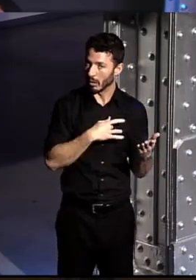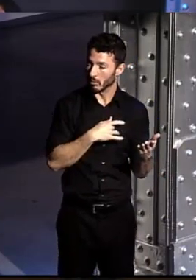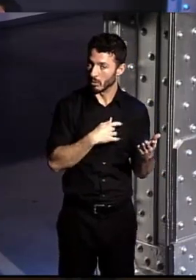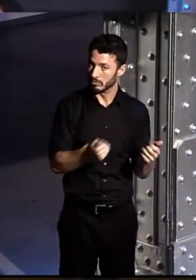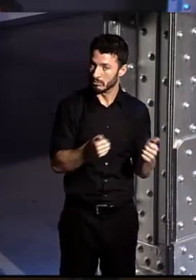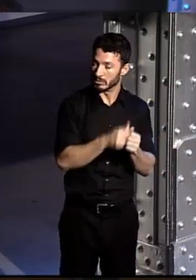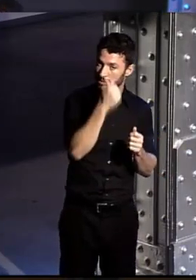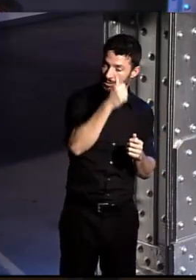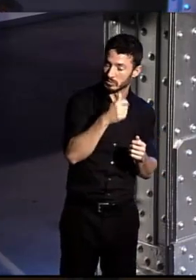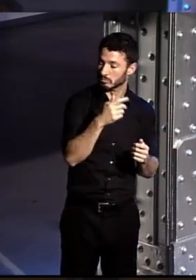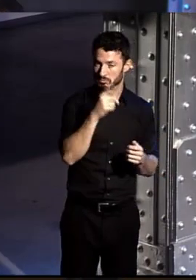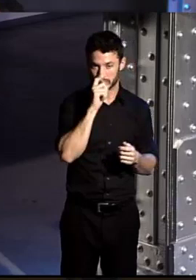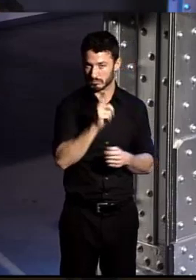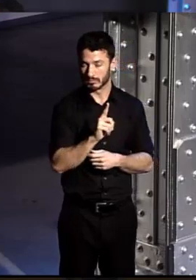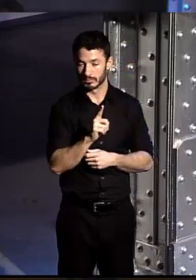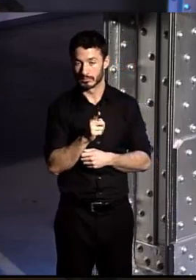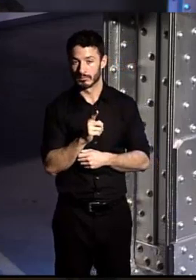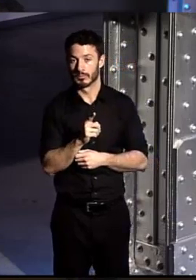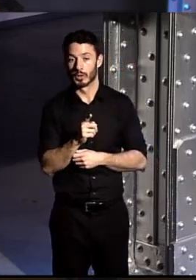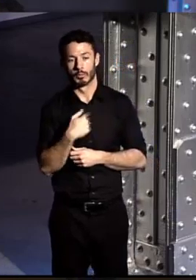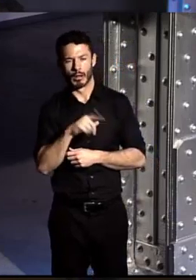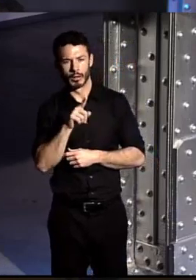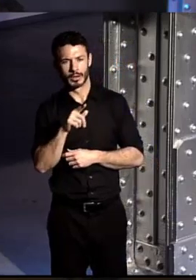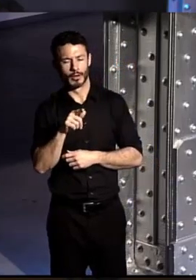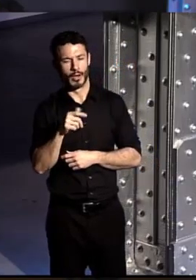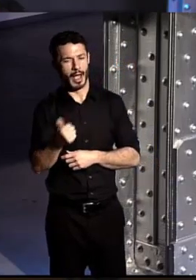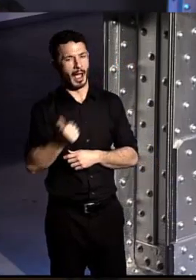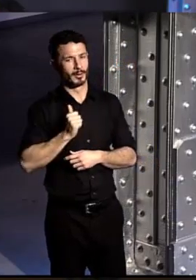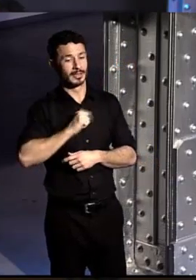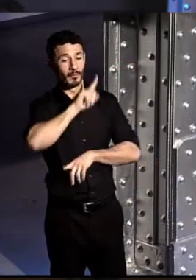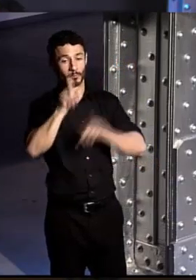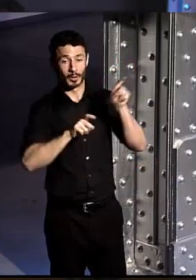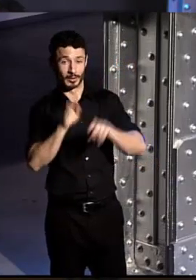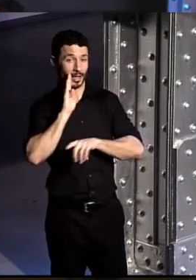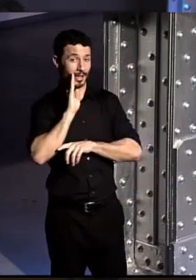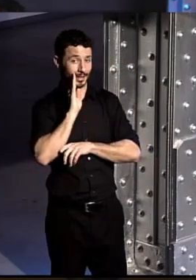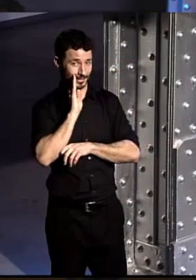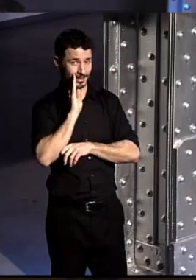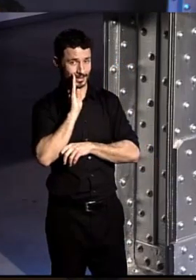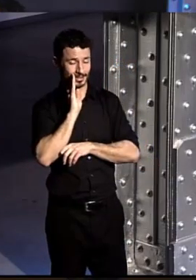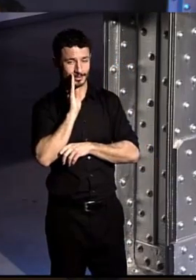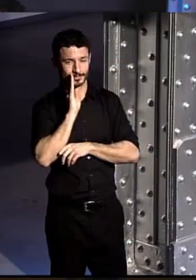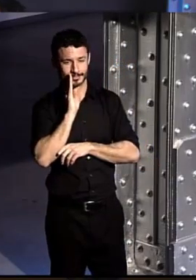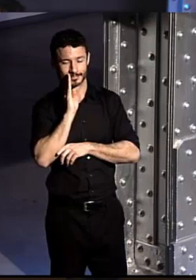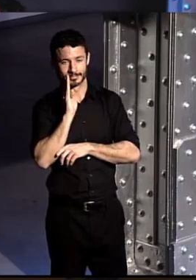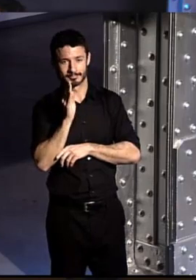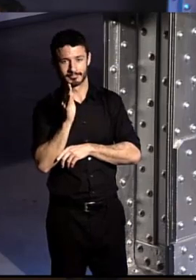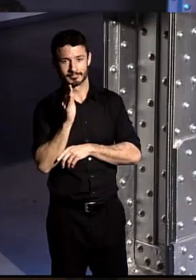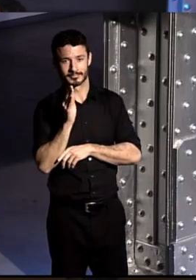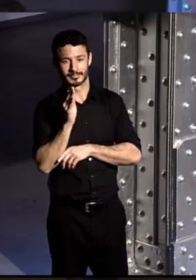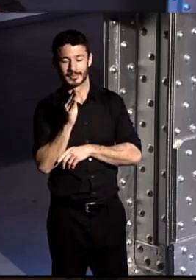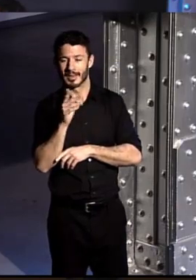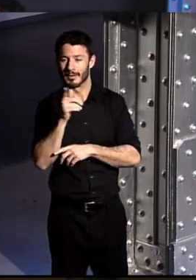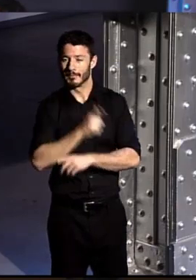de eso. Pero no quiero dejar pasar la pregunta que has hecho antes. Ya sabía yo que lanzando otra volveríamos. De